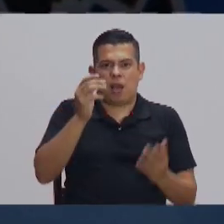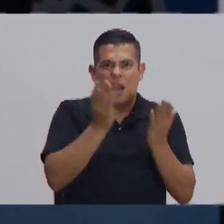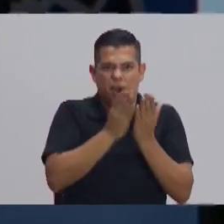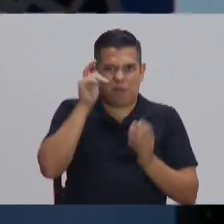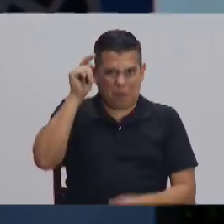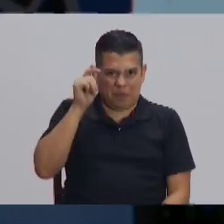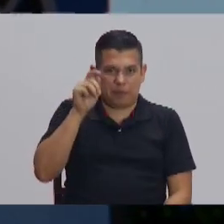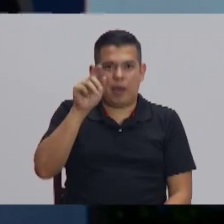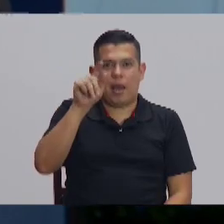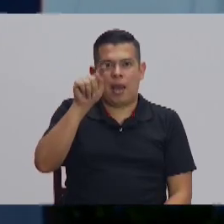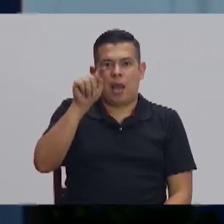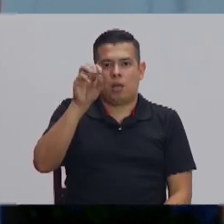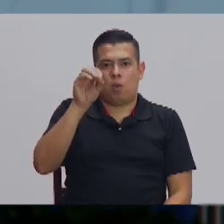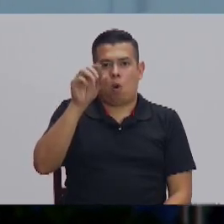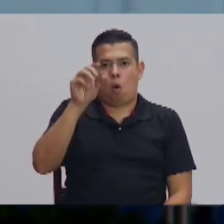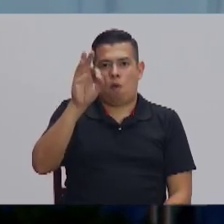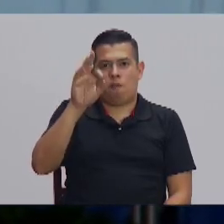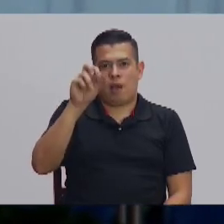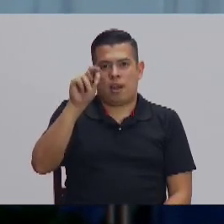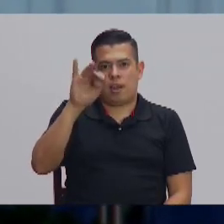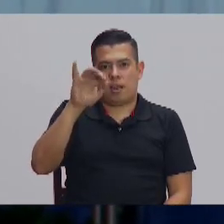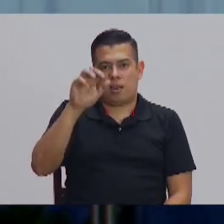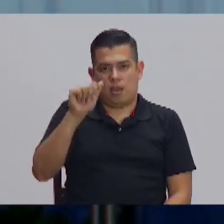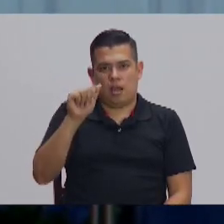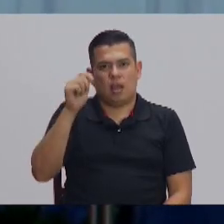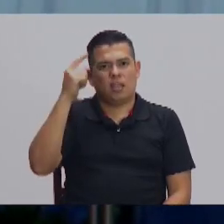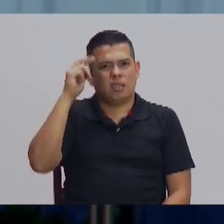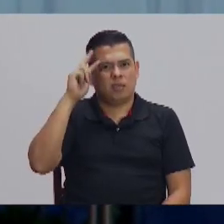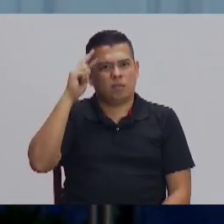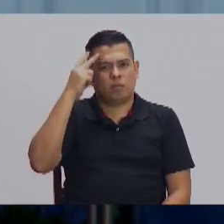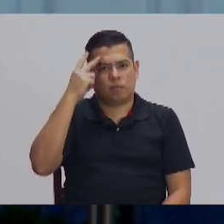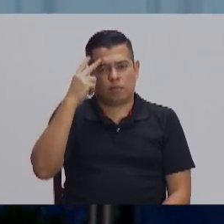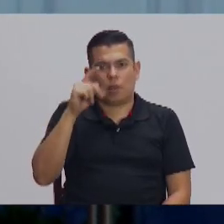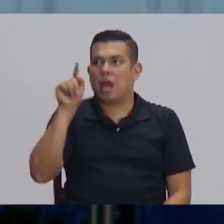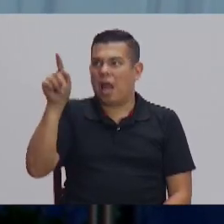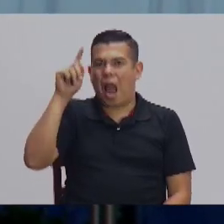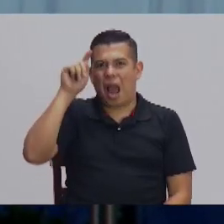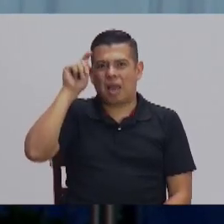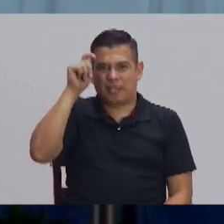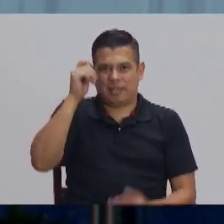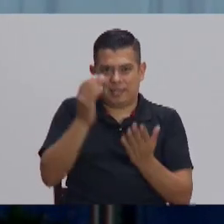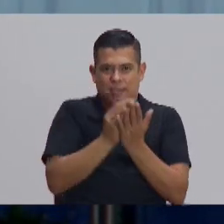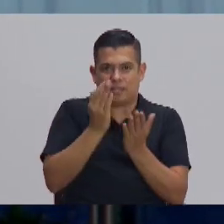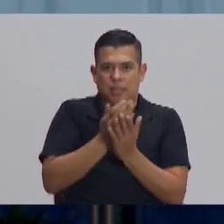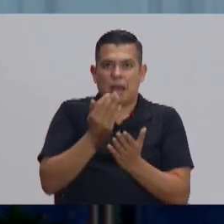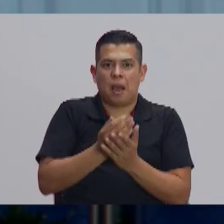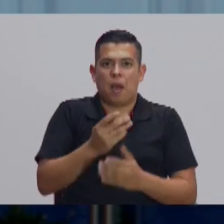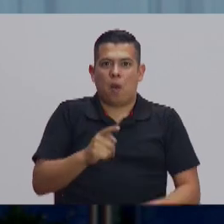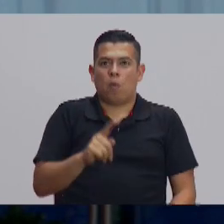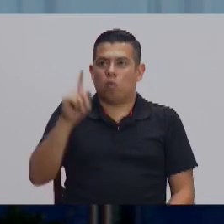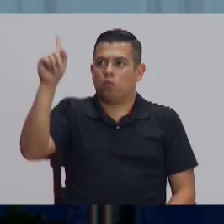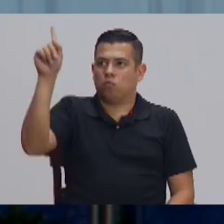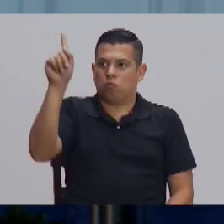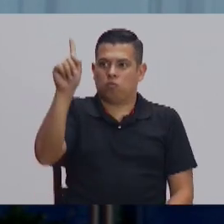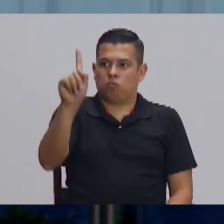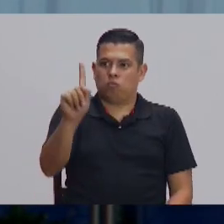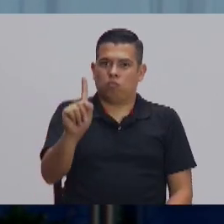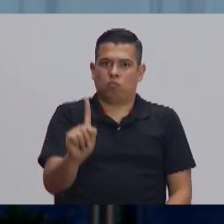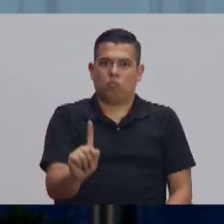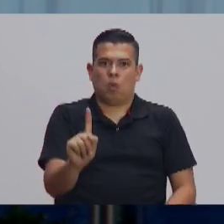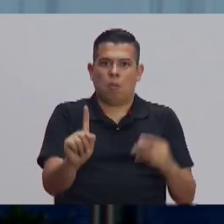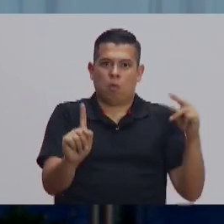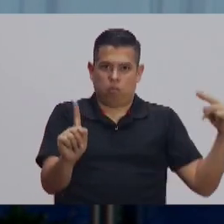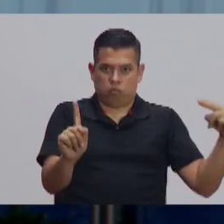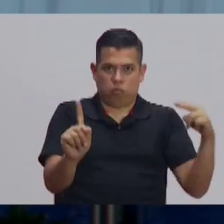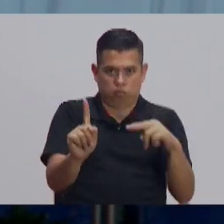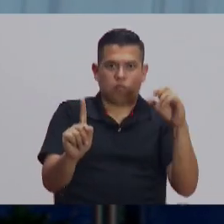su hermana para ti la teofanía era se conoce en teología dios se hizo hombre para ser